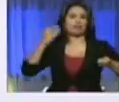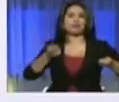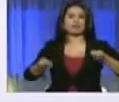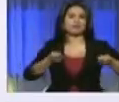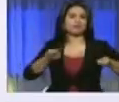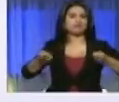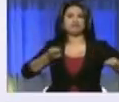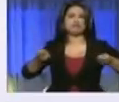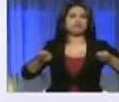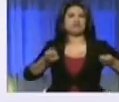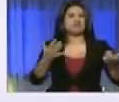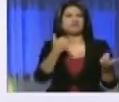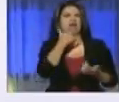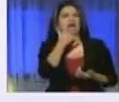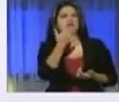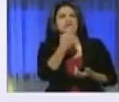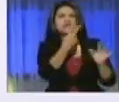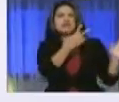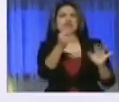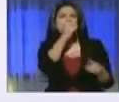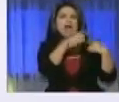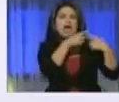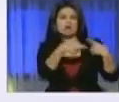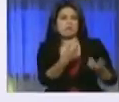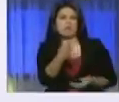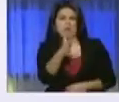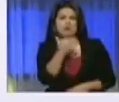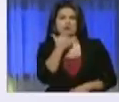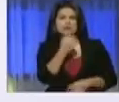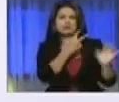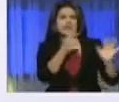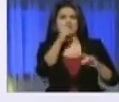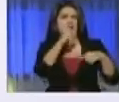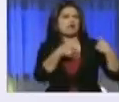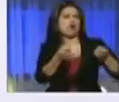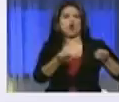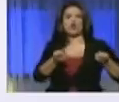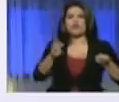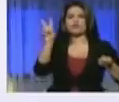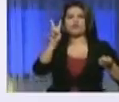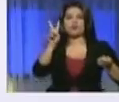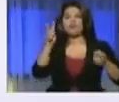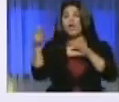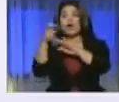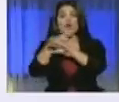60, 70 años desde su fundación. No había gobierno en este país